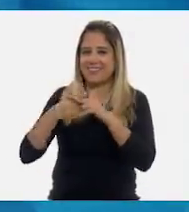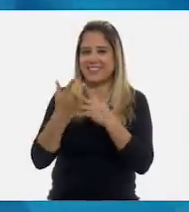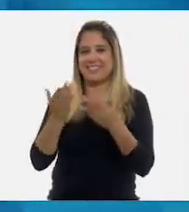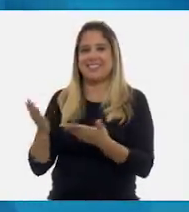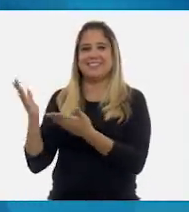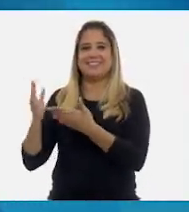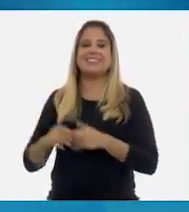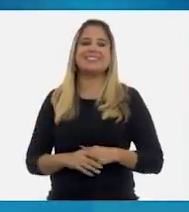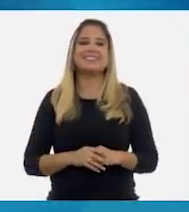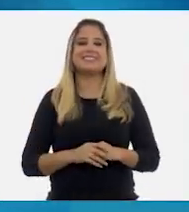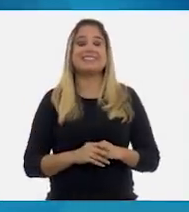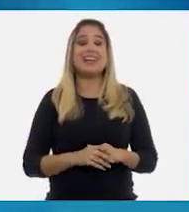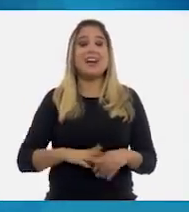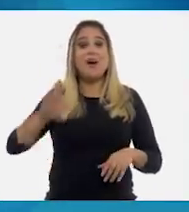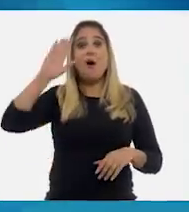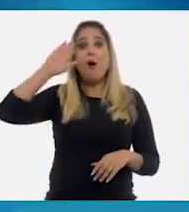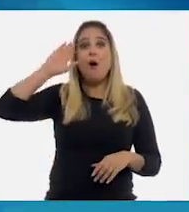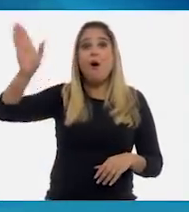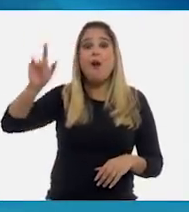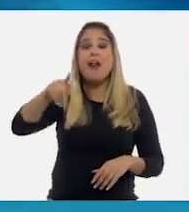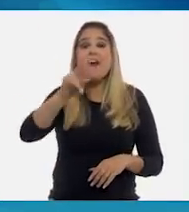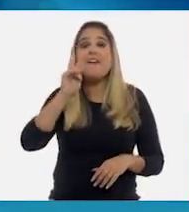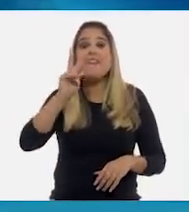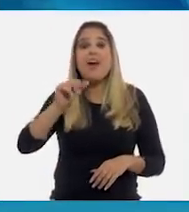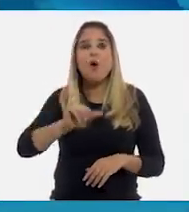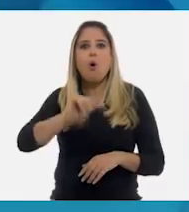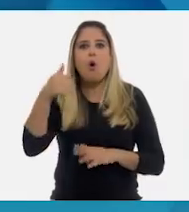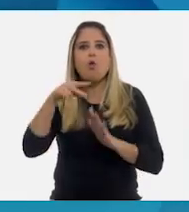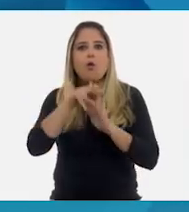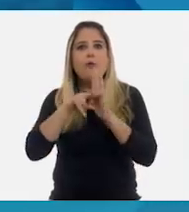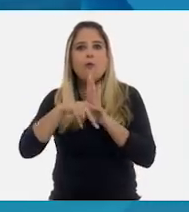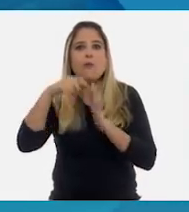¡Hola! ¡Vamos a ver el siguiente video!